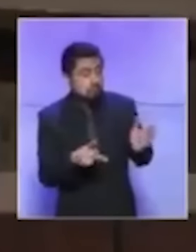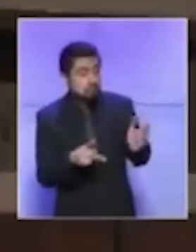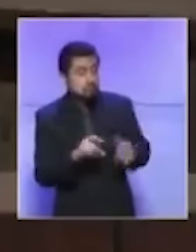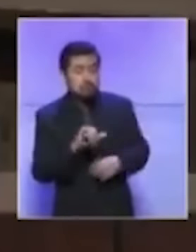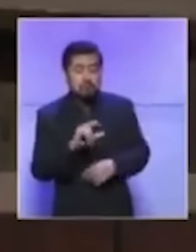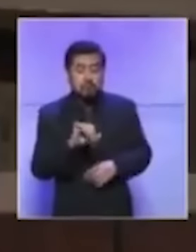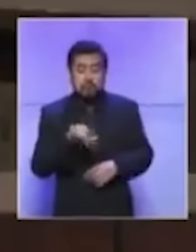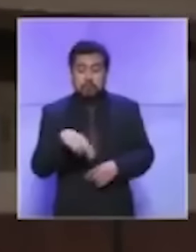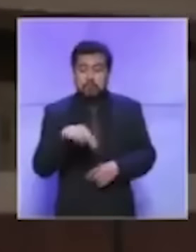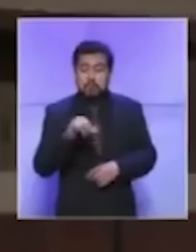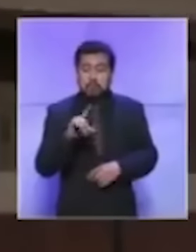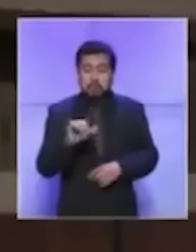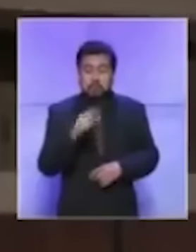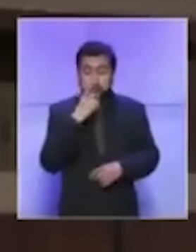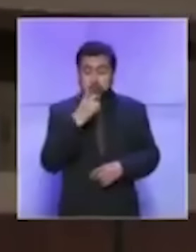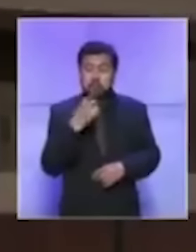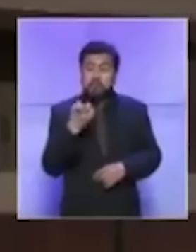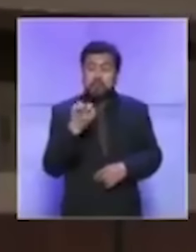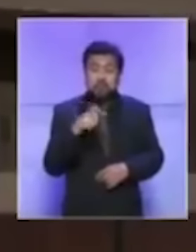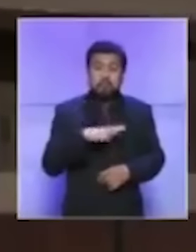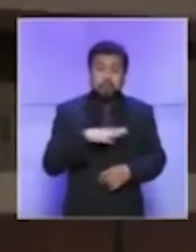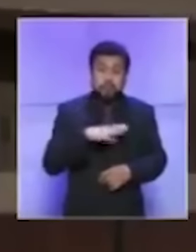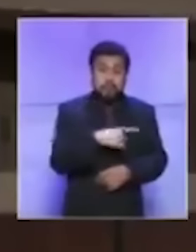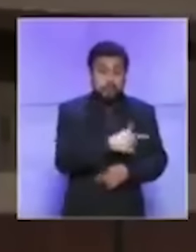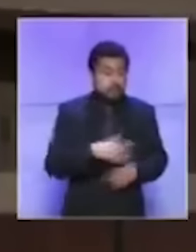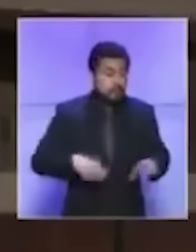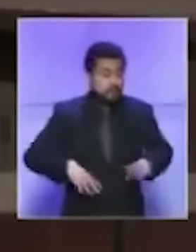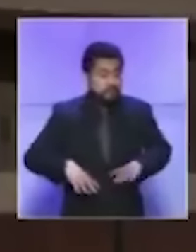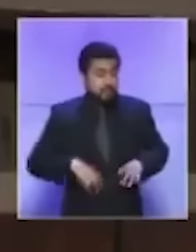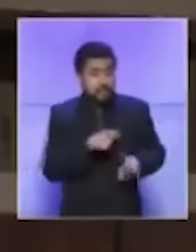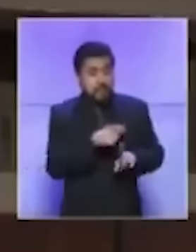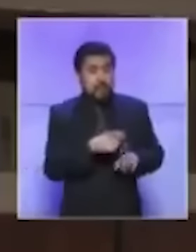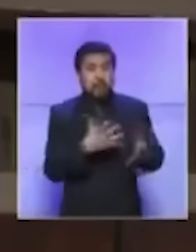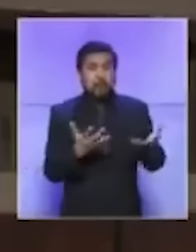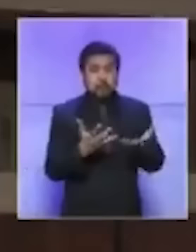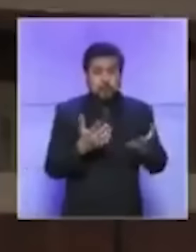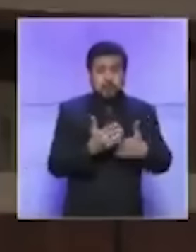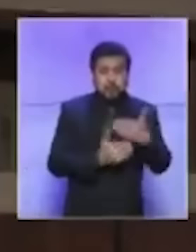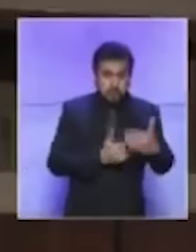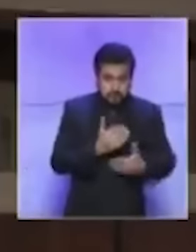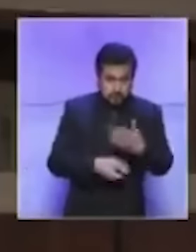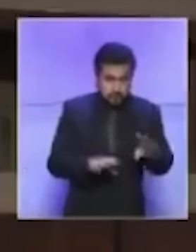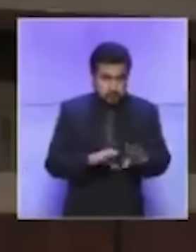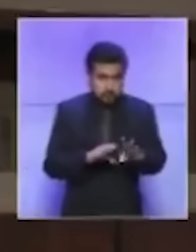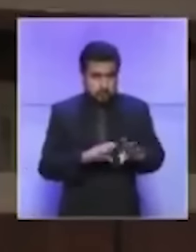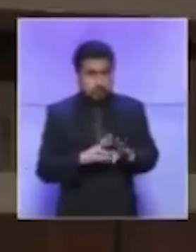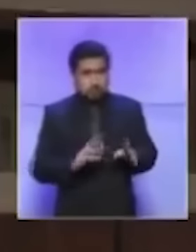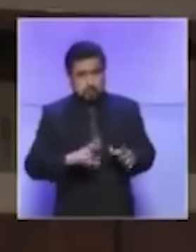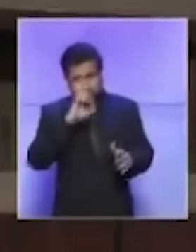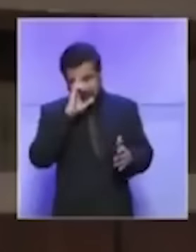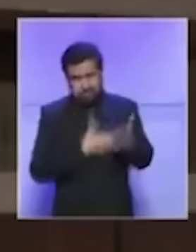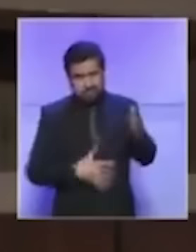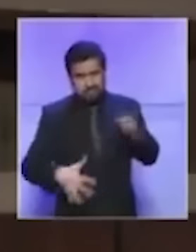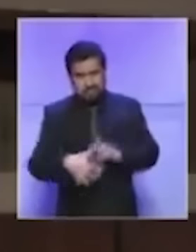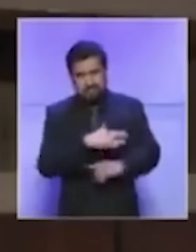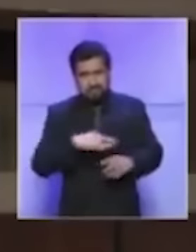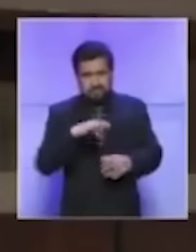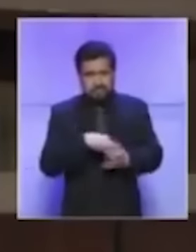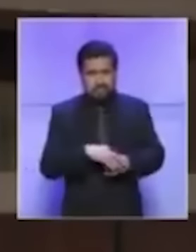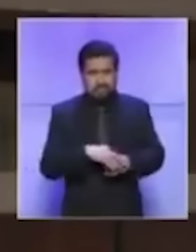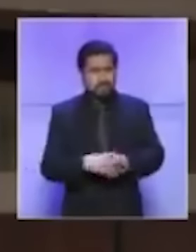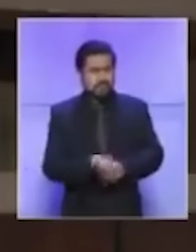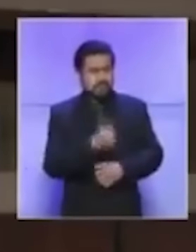presuntas conductas que podrían ser constitutivas presuntamente de infracciones a la normativa electoral. Es